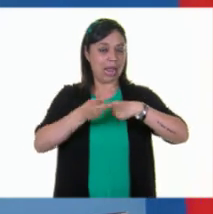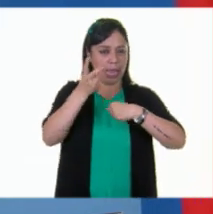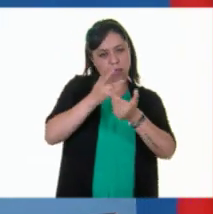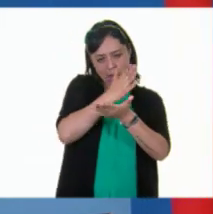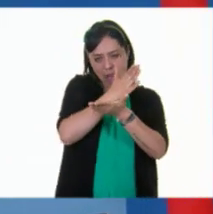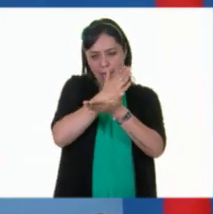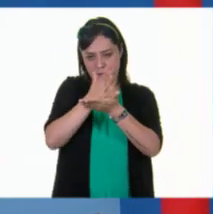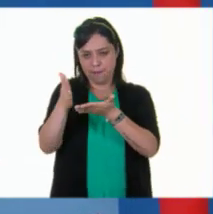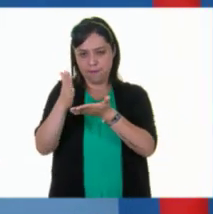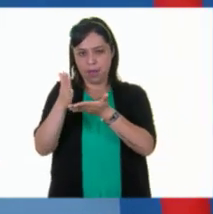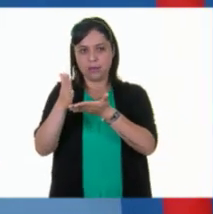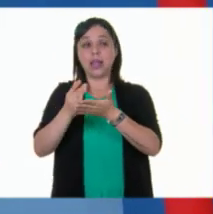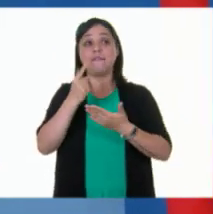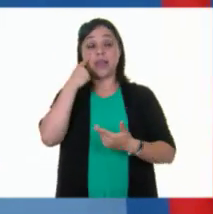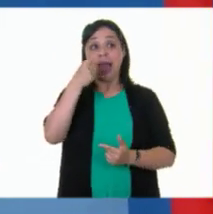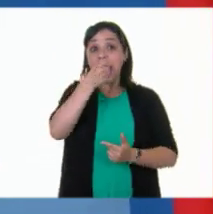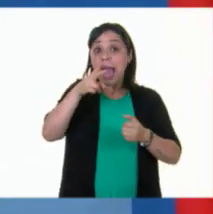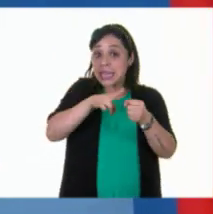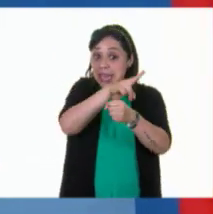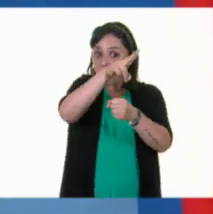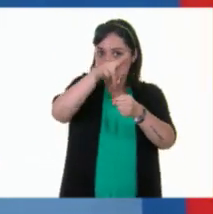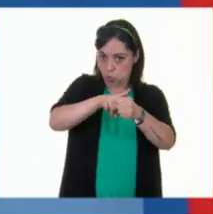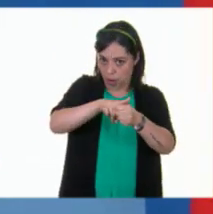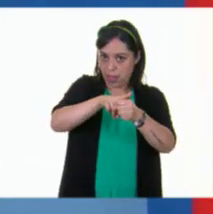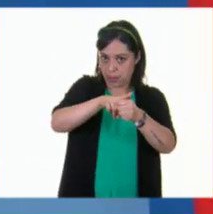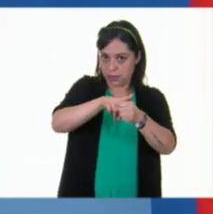que dentro de estos fenómenos naturales,